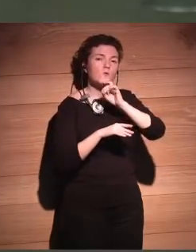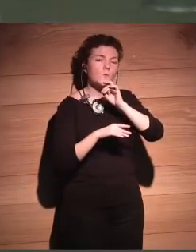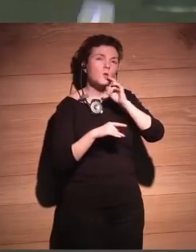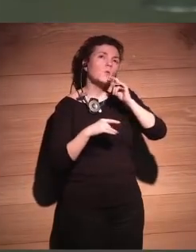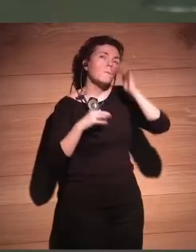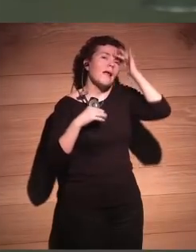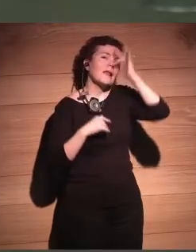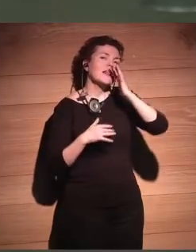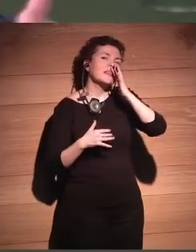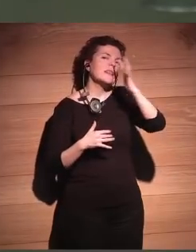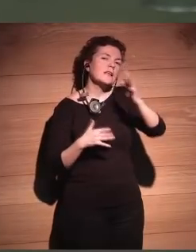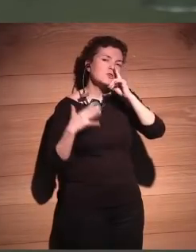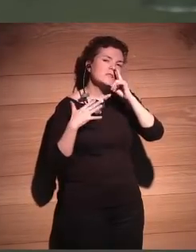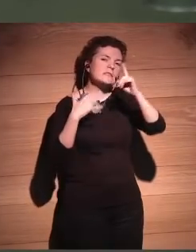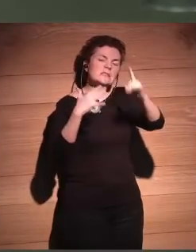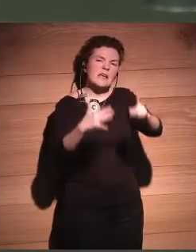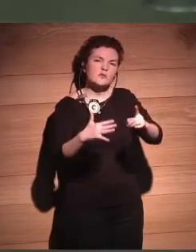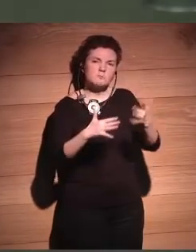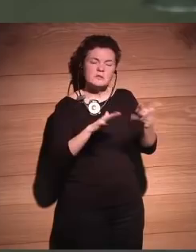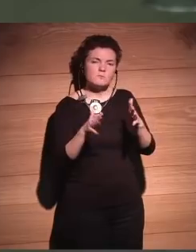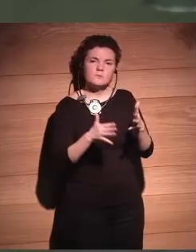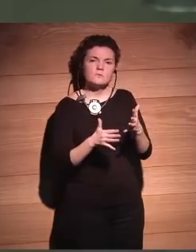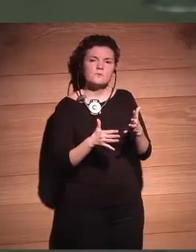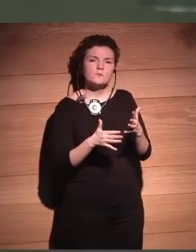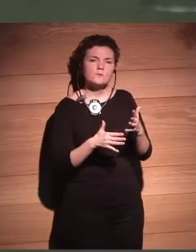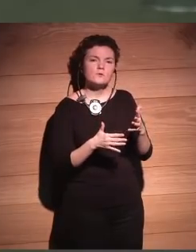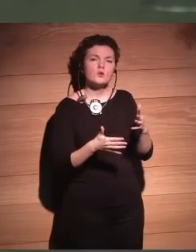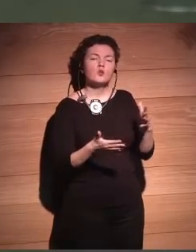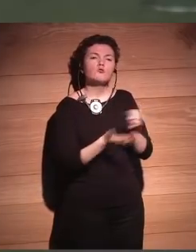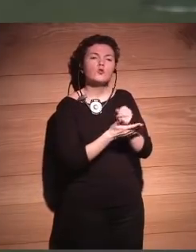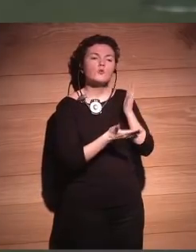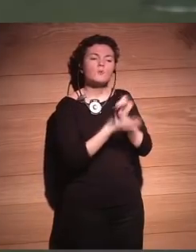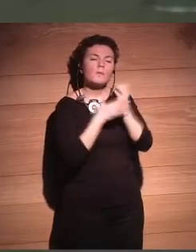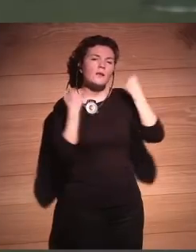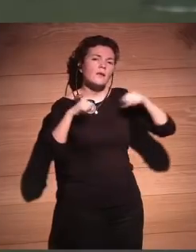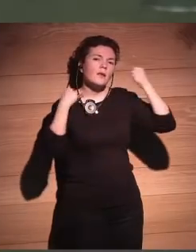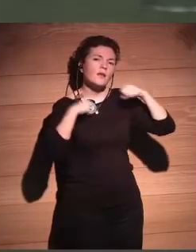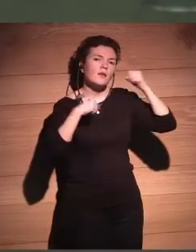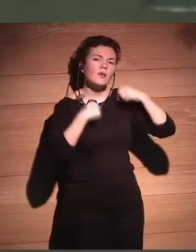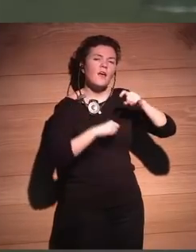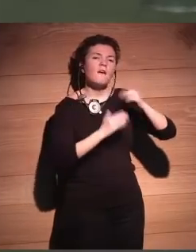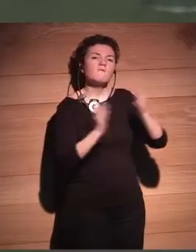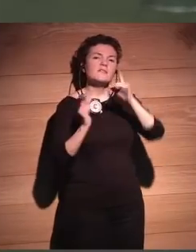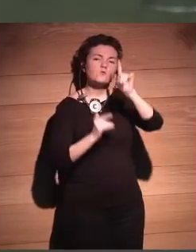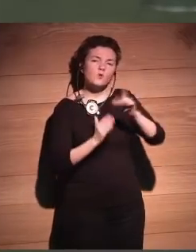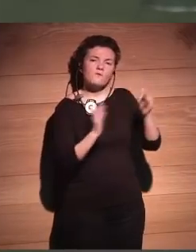de 5 o 6 años hacen todos estas clinical trials de ensayos clínicos de fase 1,